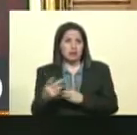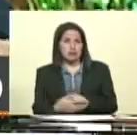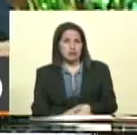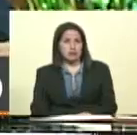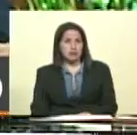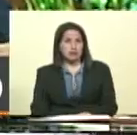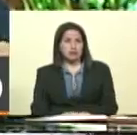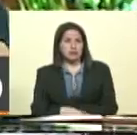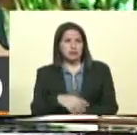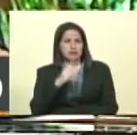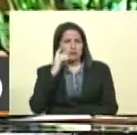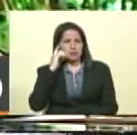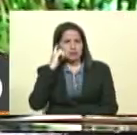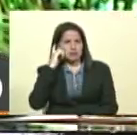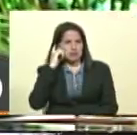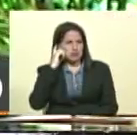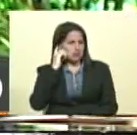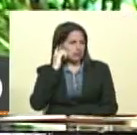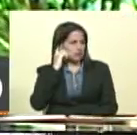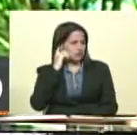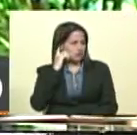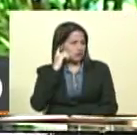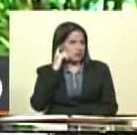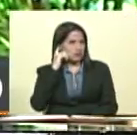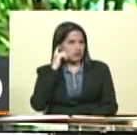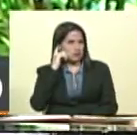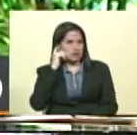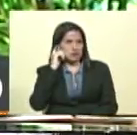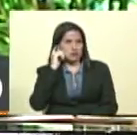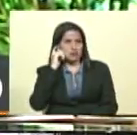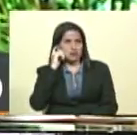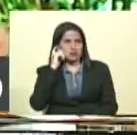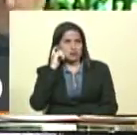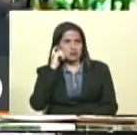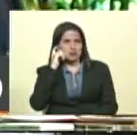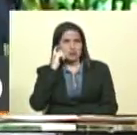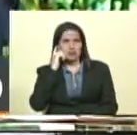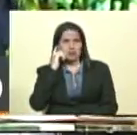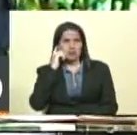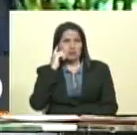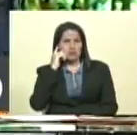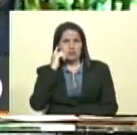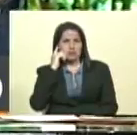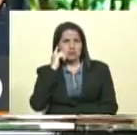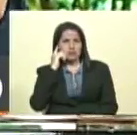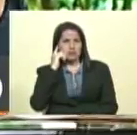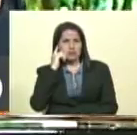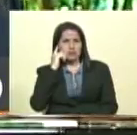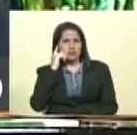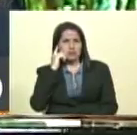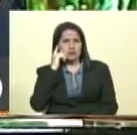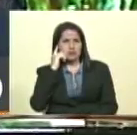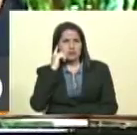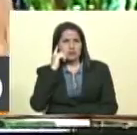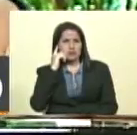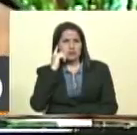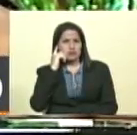muchas gracias, presidente, y a todos los compañeros, compañeras, trabajadores y trabajadoras, a la clase obrera del sector